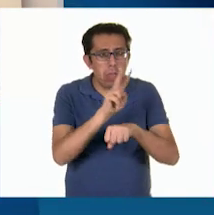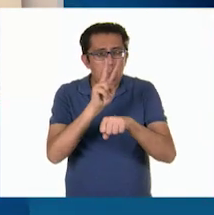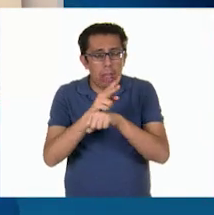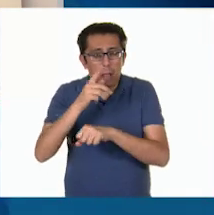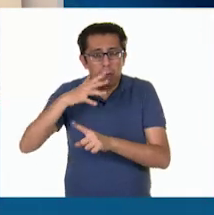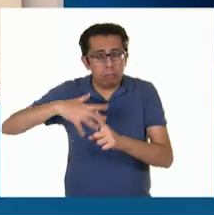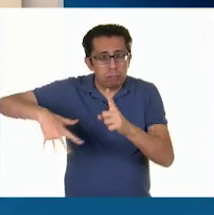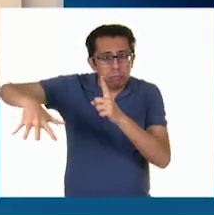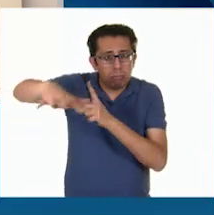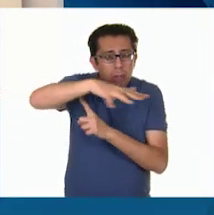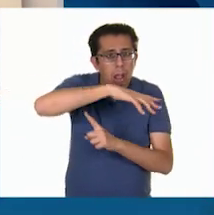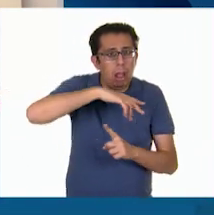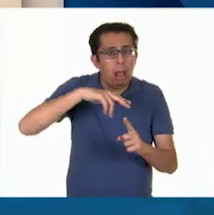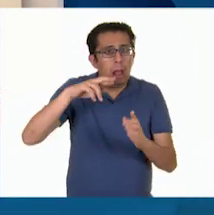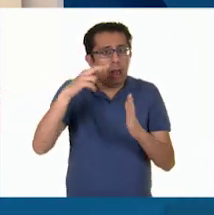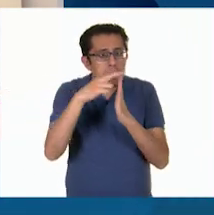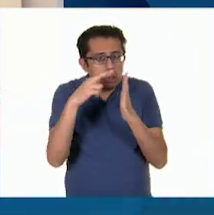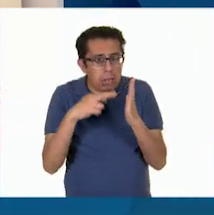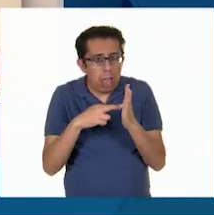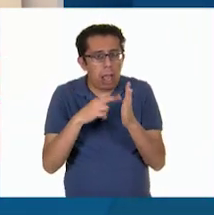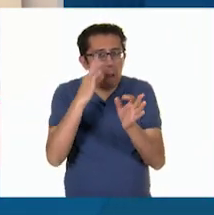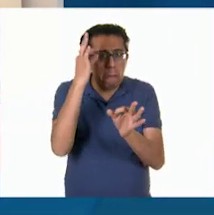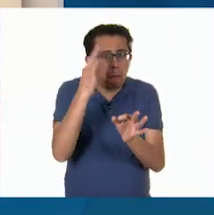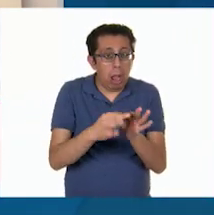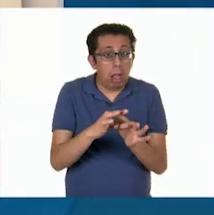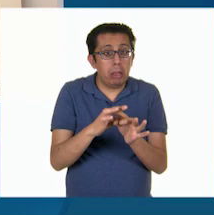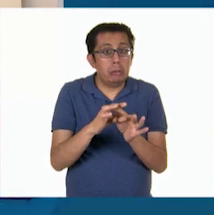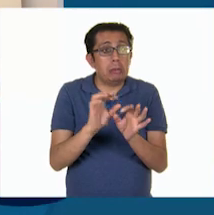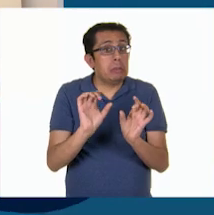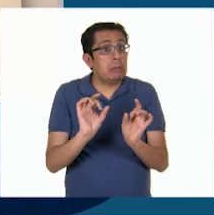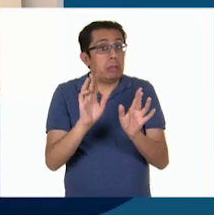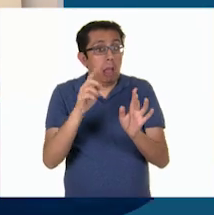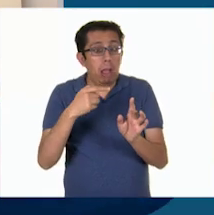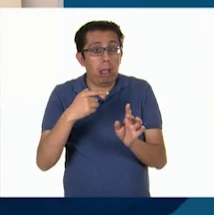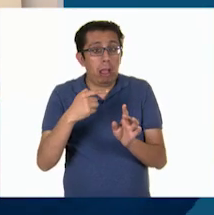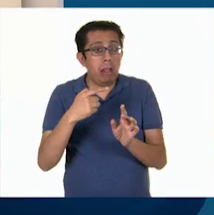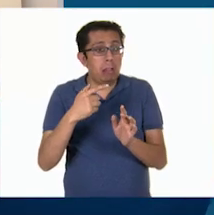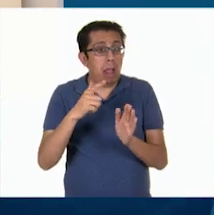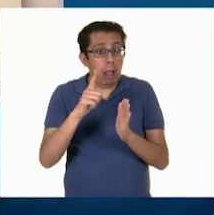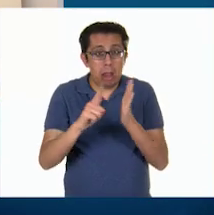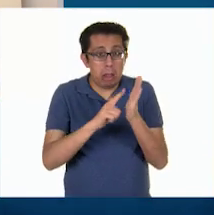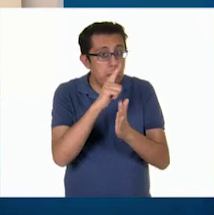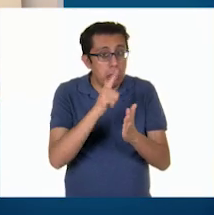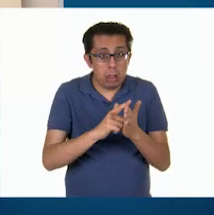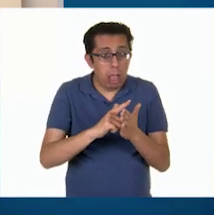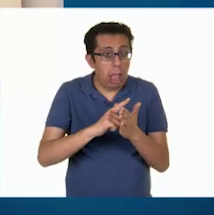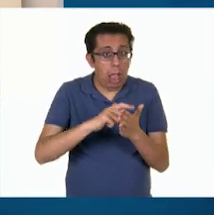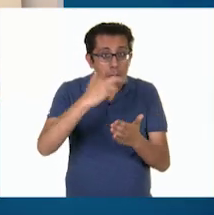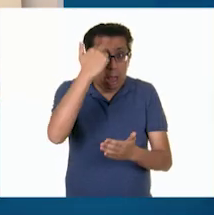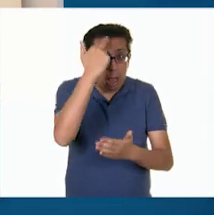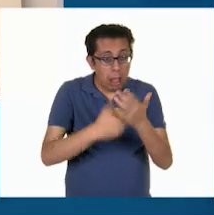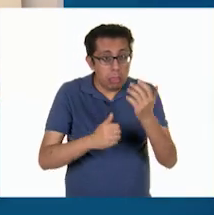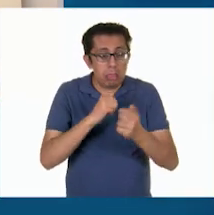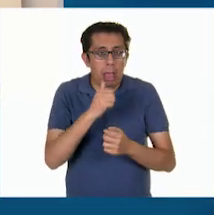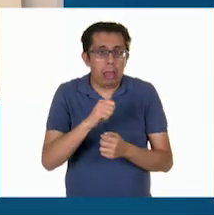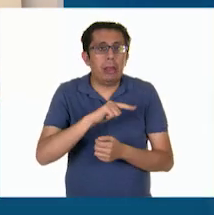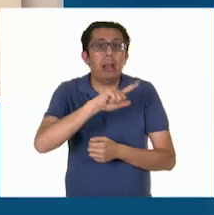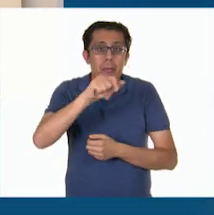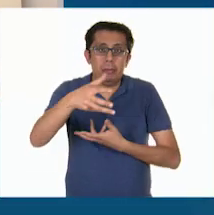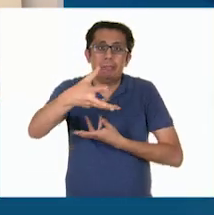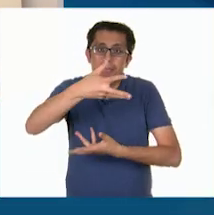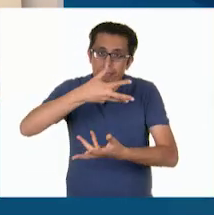cumplan y asumir las consecuencias en caso de que no las respeten o no las respetes tú.